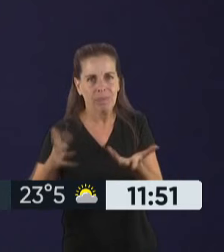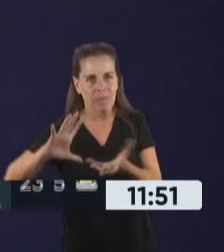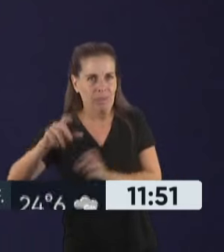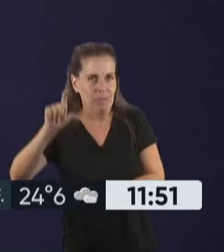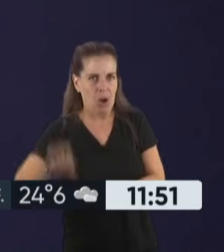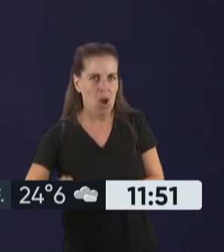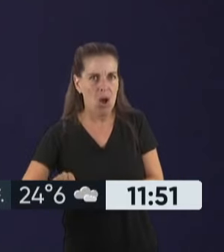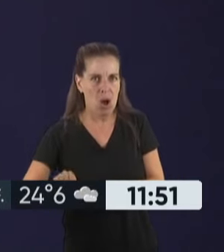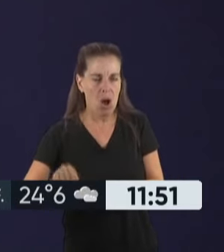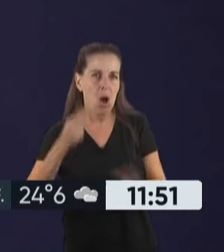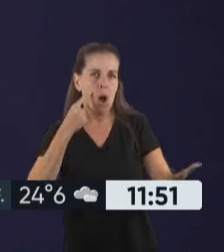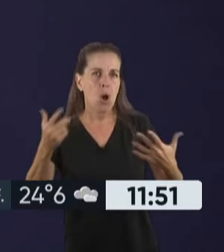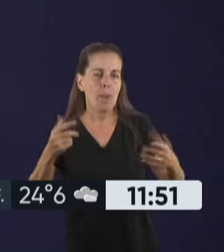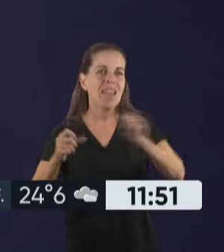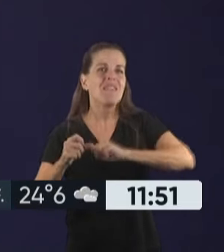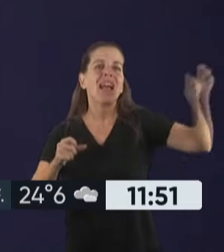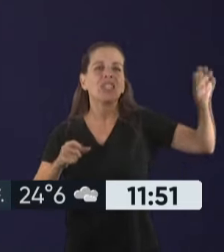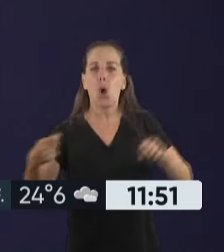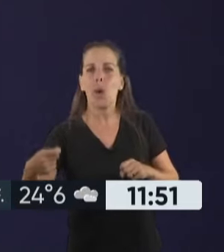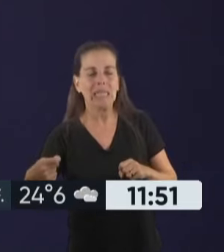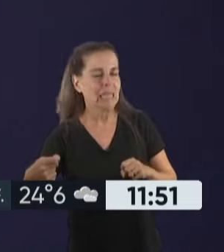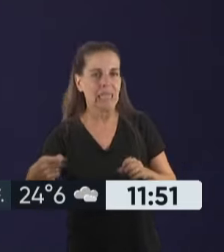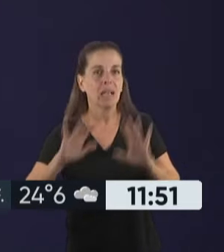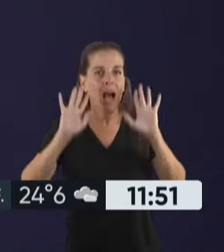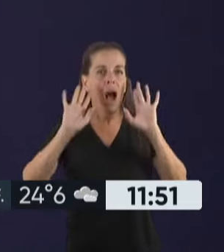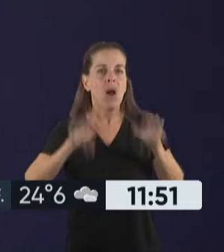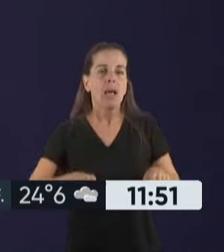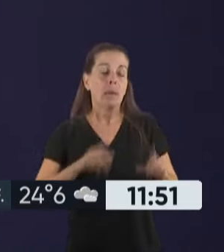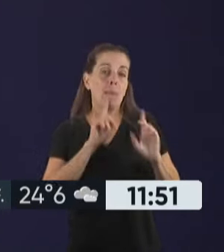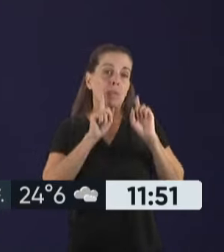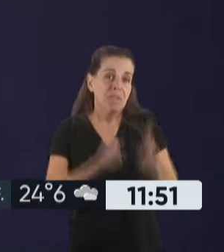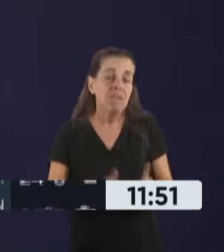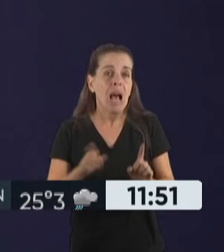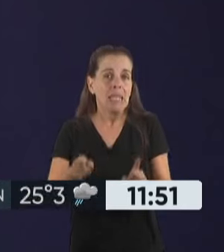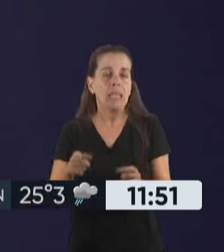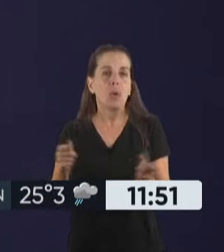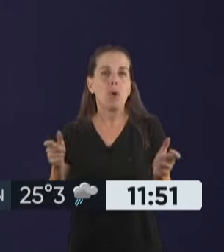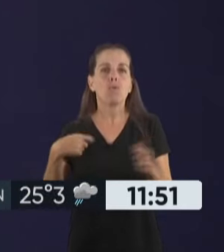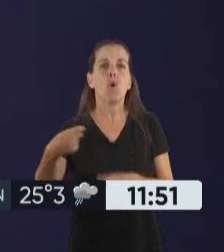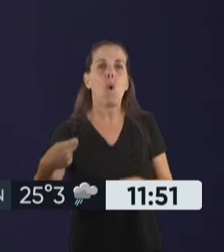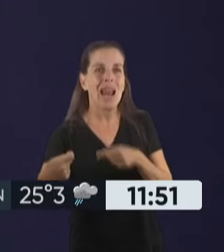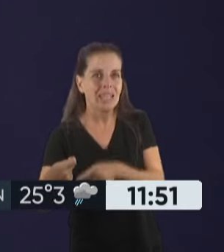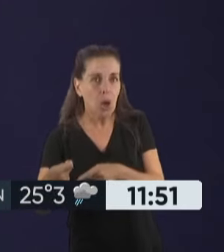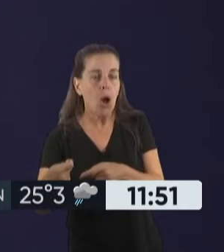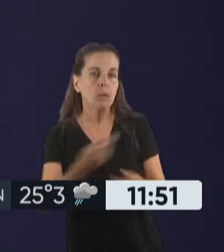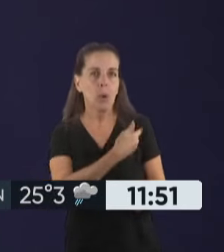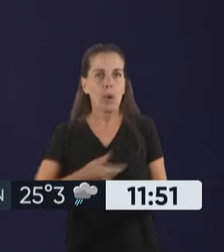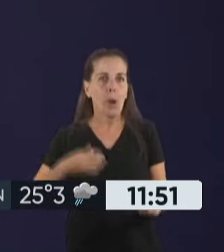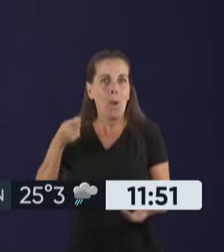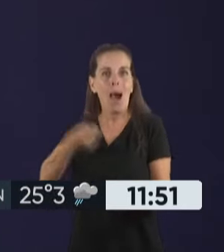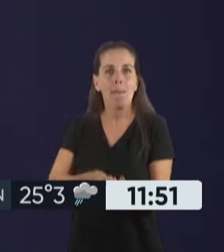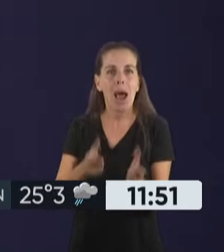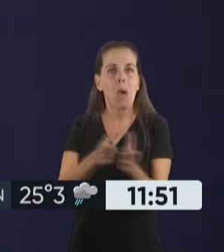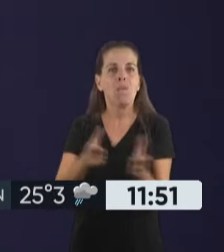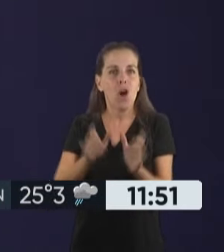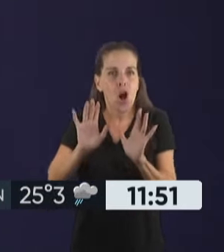jubilaciones en relación a la inflación Así que estamos en línea con seguir compensando al jubilado para que no pierdan control de inflación